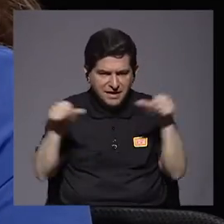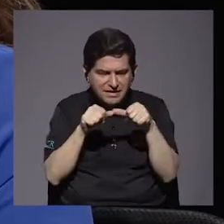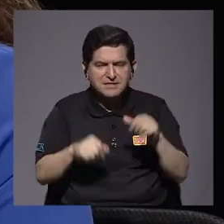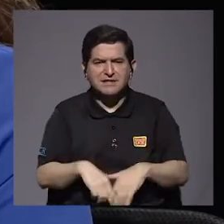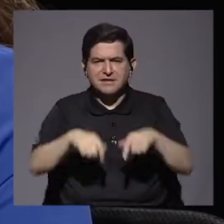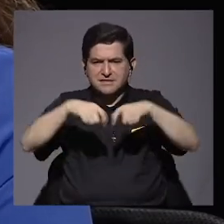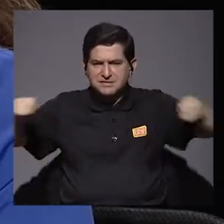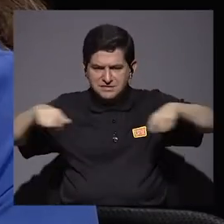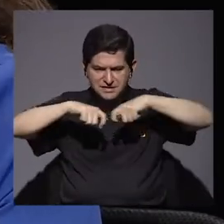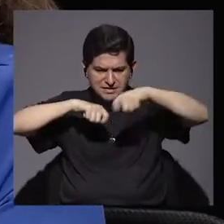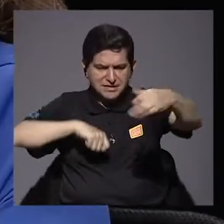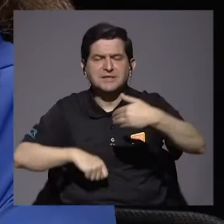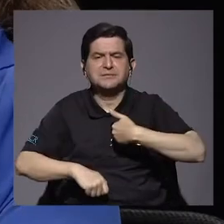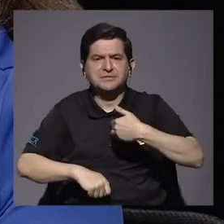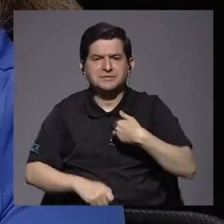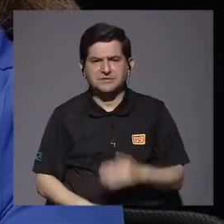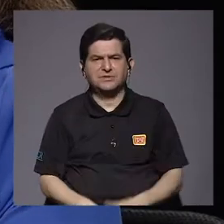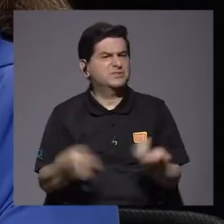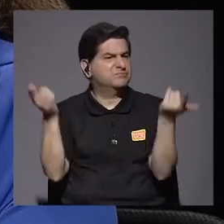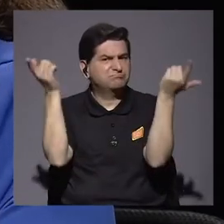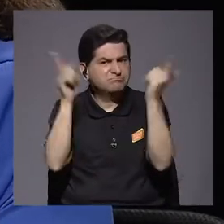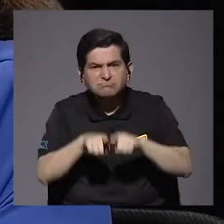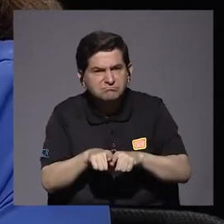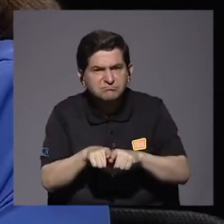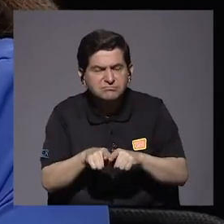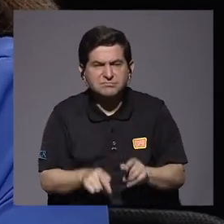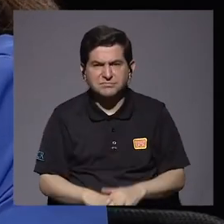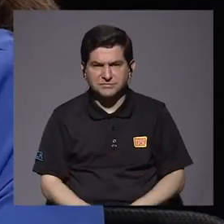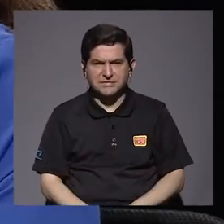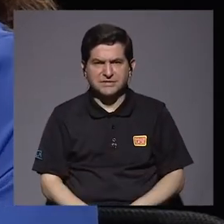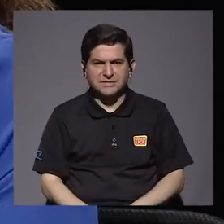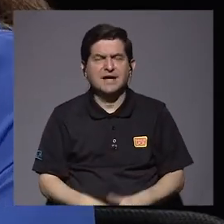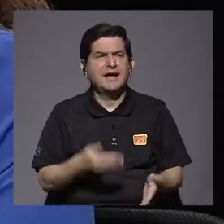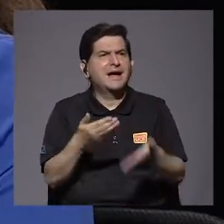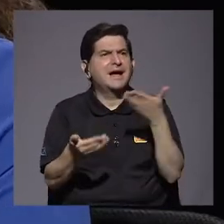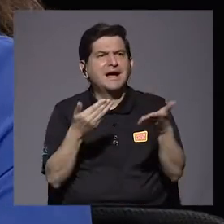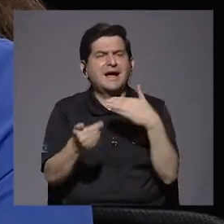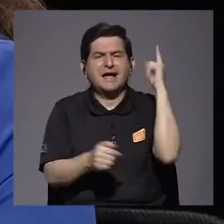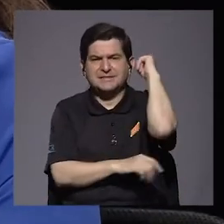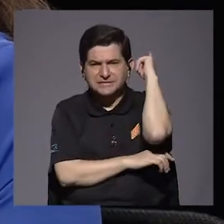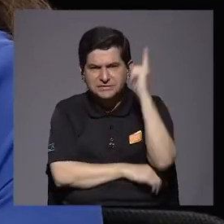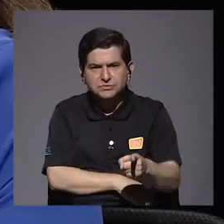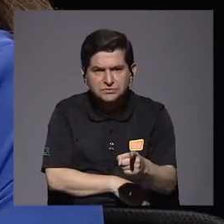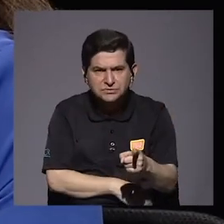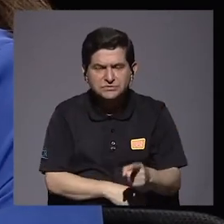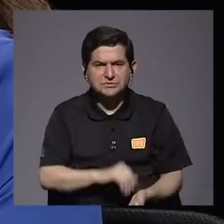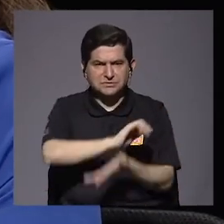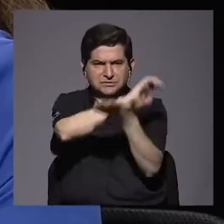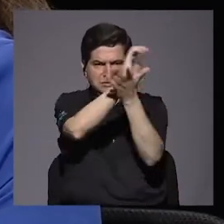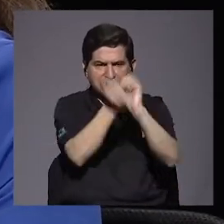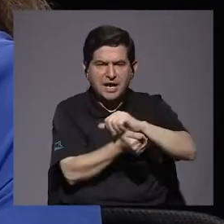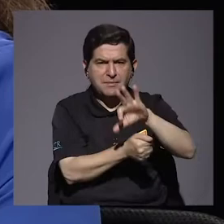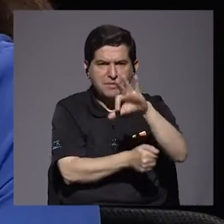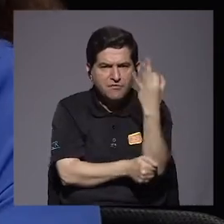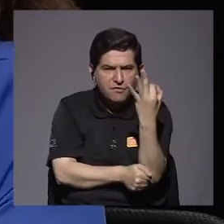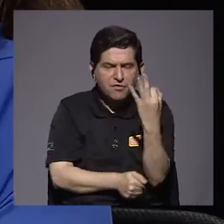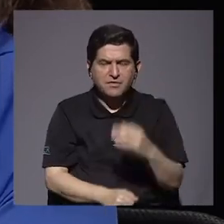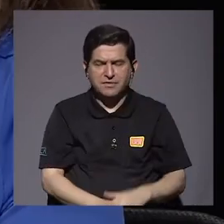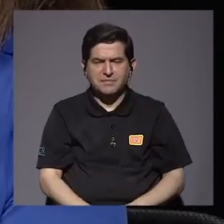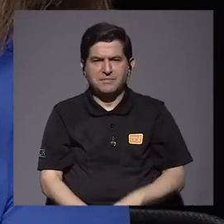dimensiones que hay. ¿Y qué es lo que sucede? Que de pronto se les casi que se impone el cambiar la forma y el